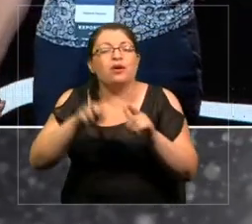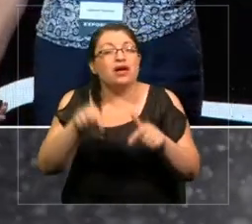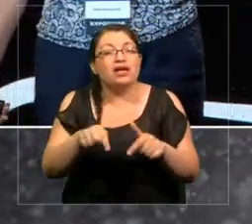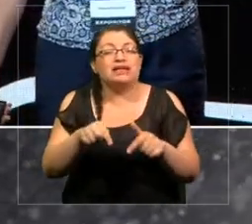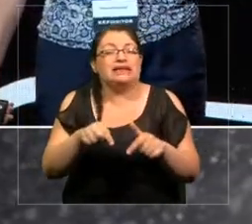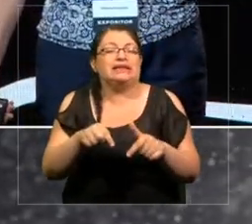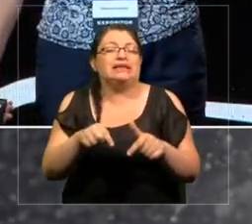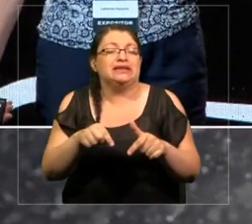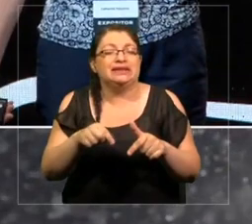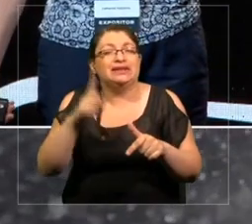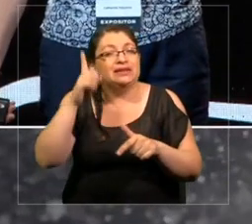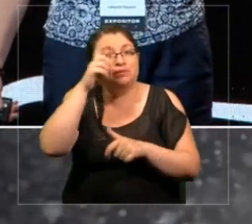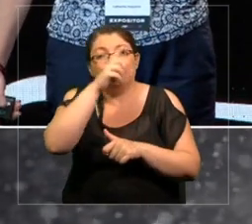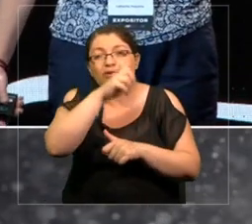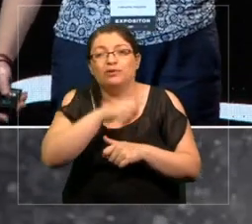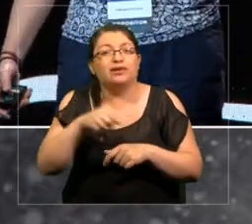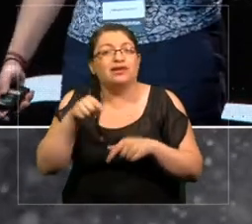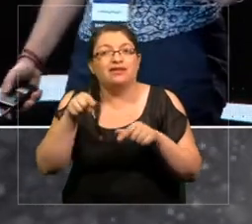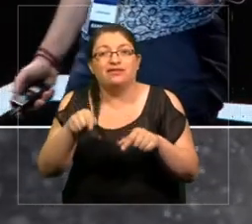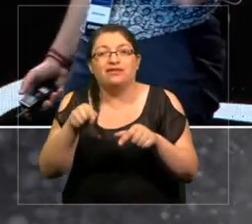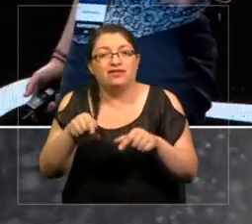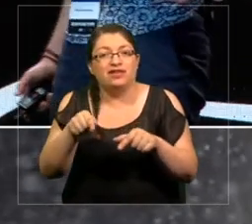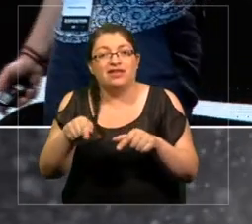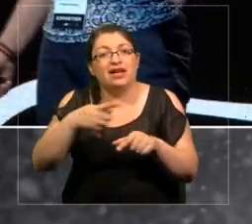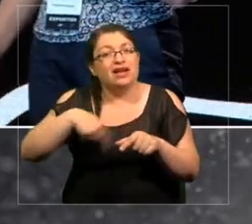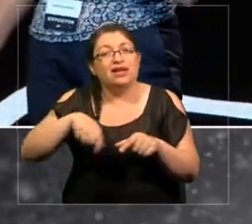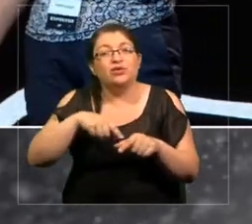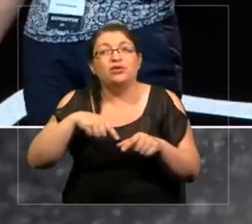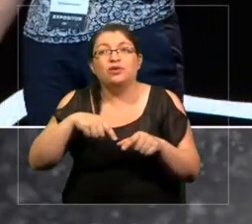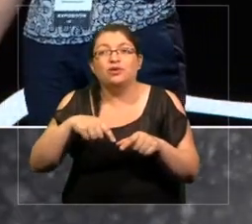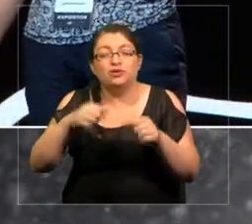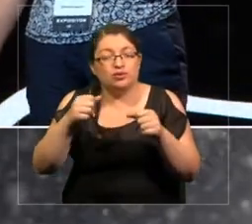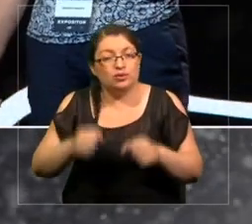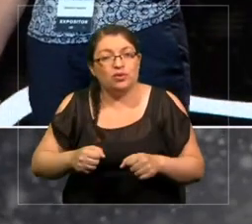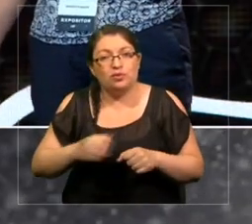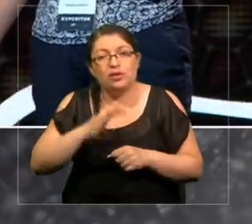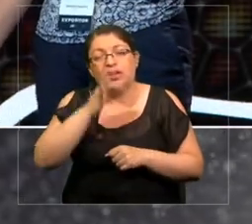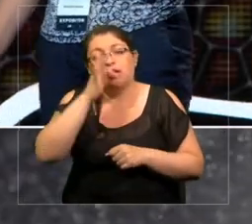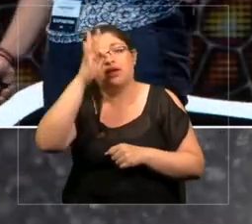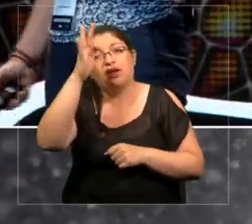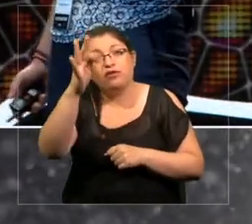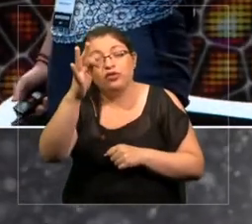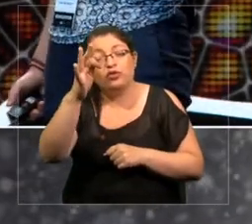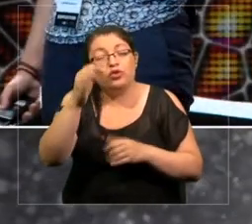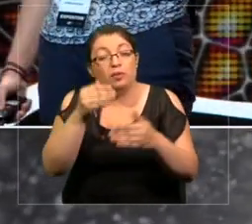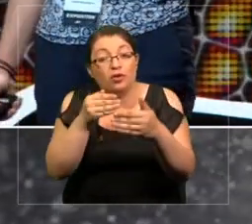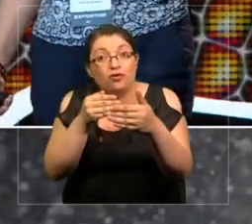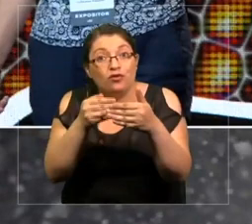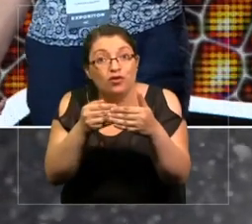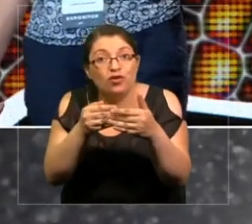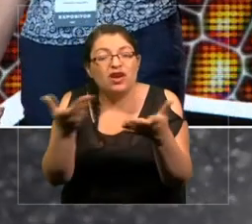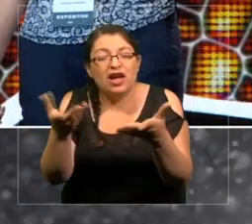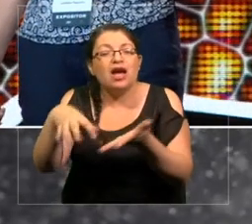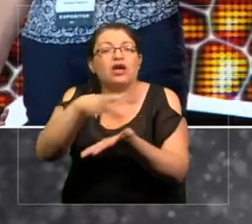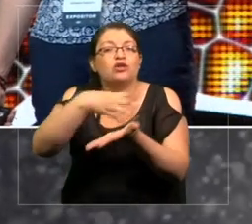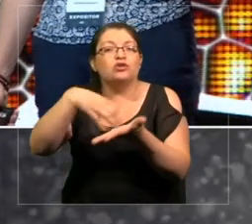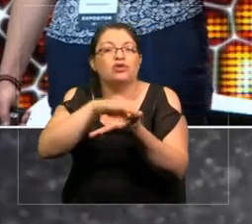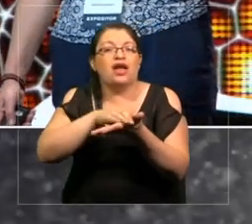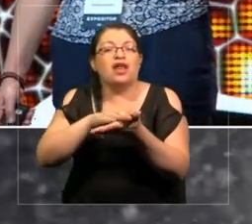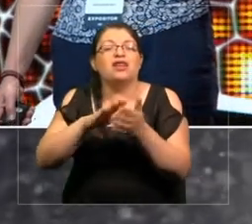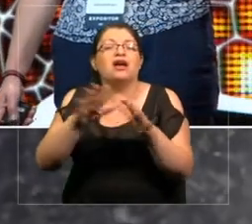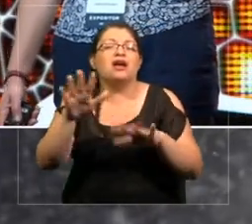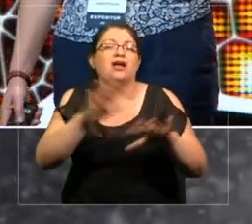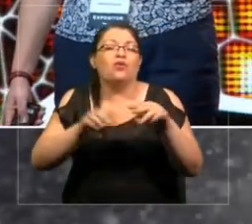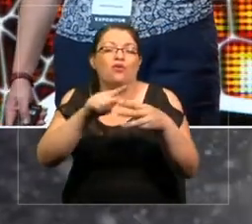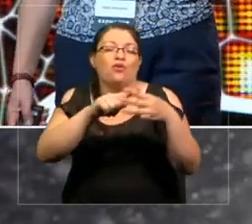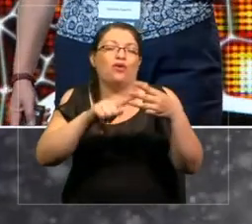poco probable que podamos contar en un futuro próximo con ciudades más sostenibles